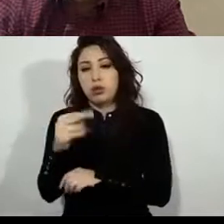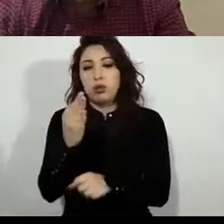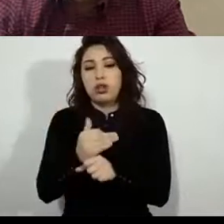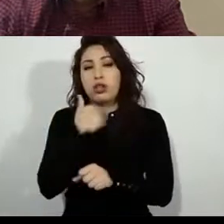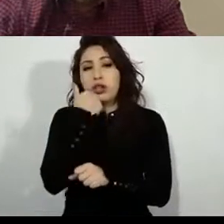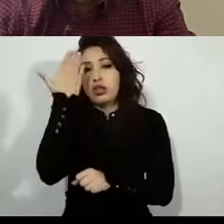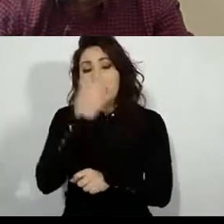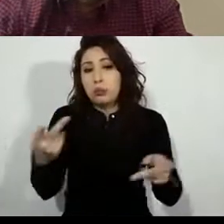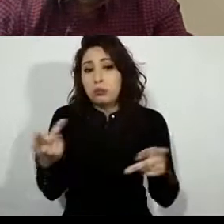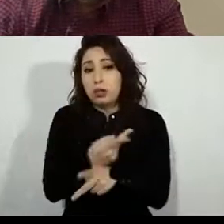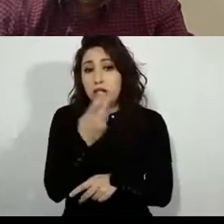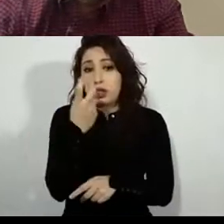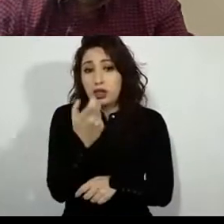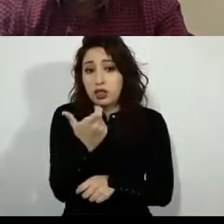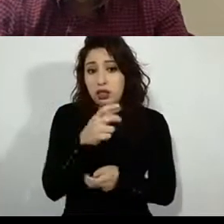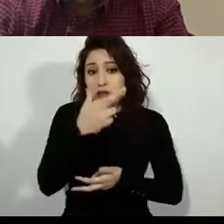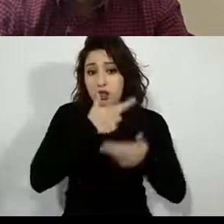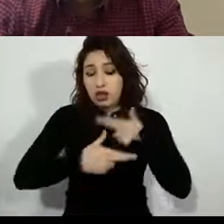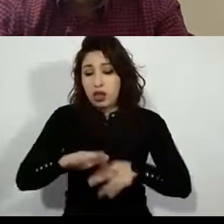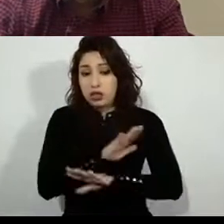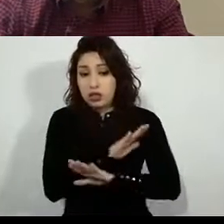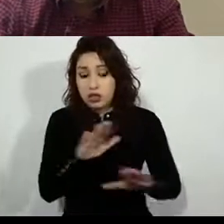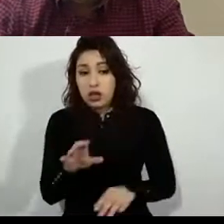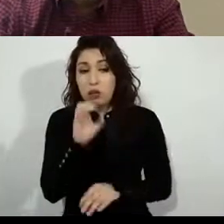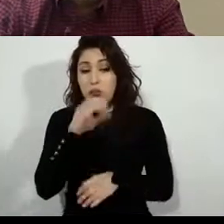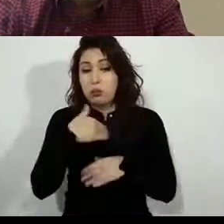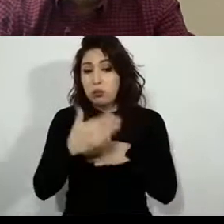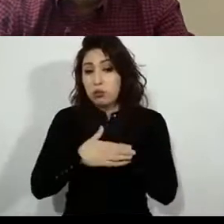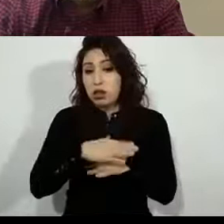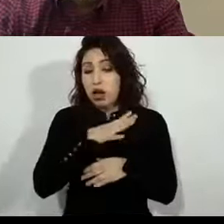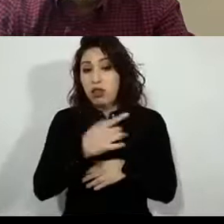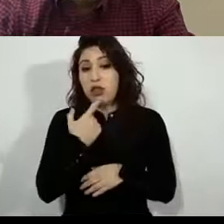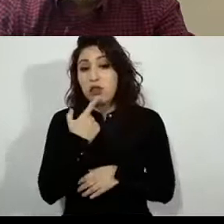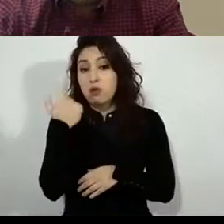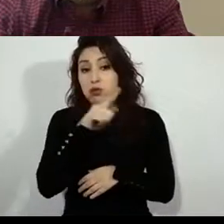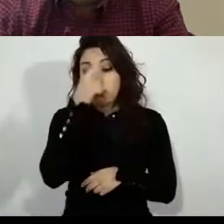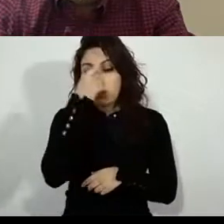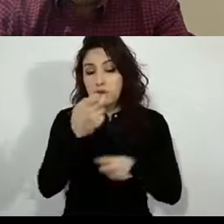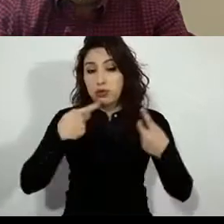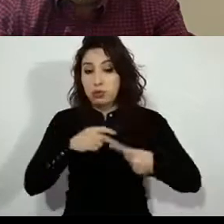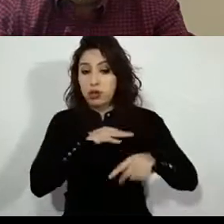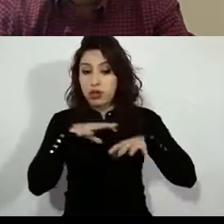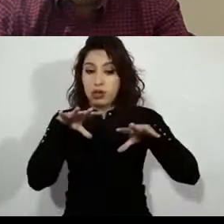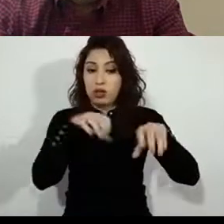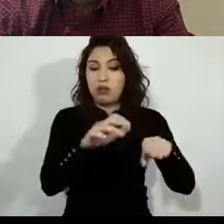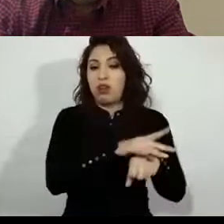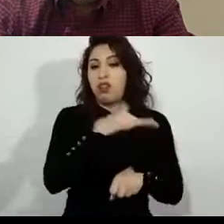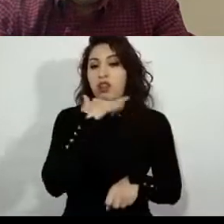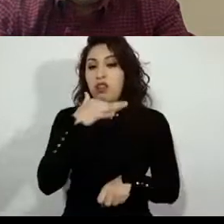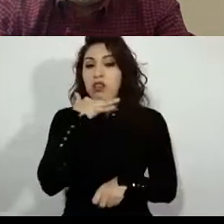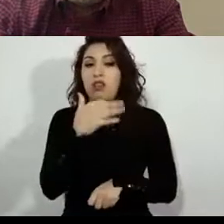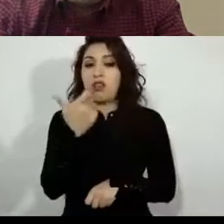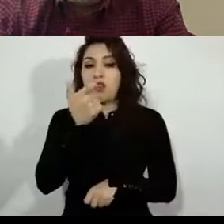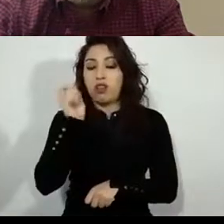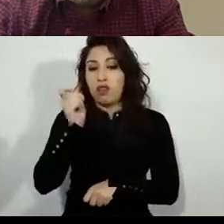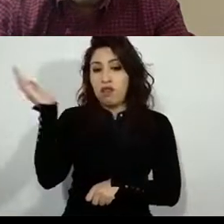ya se resolvió, si va a haber denuncia penal o si ya lo hubo. También, si ya